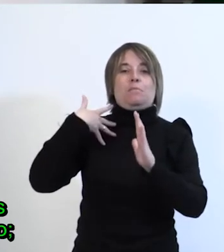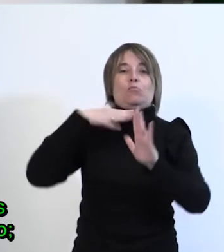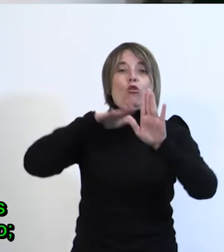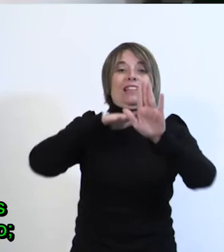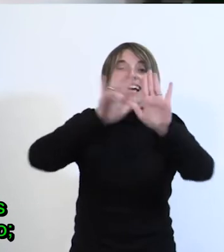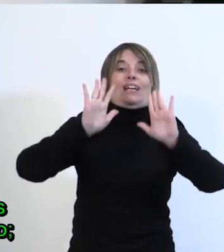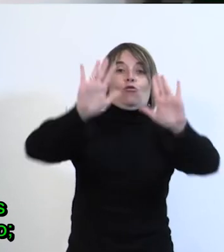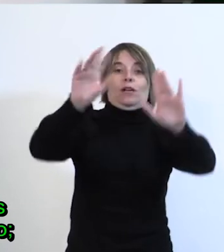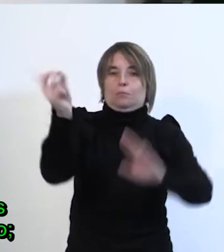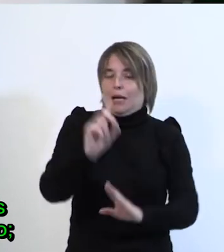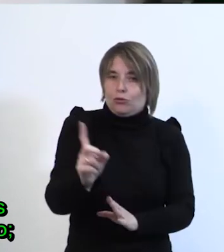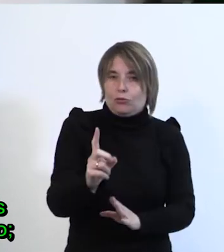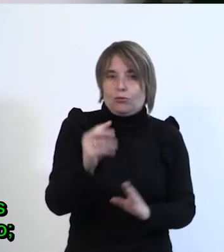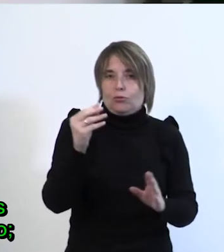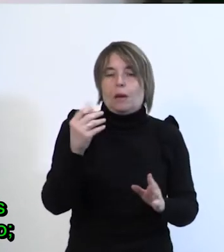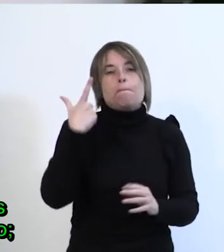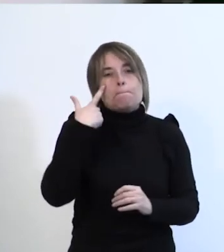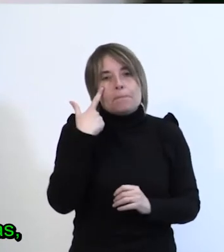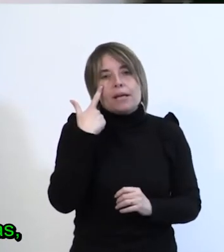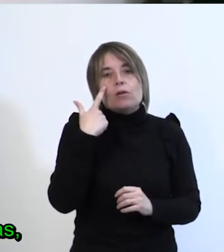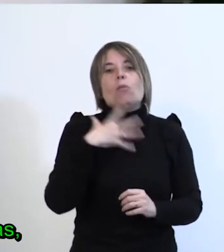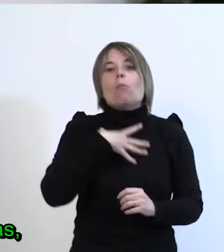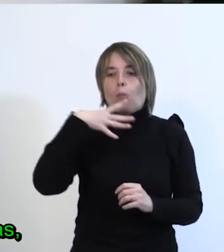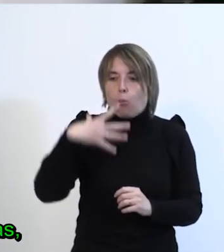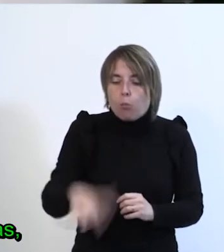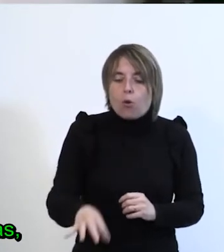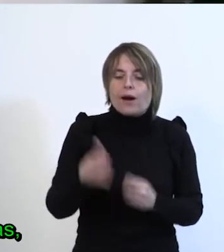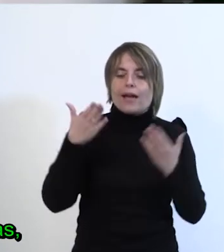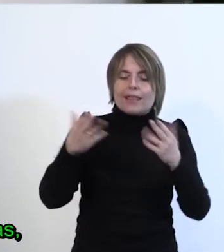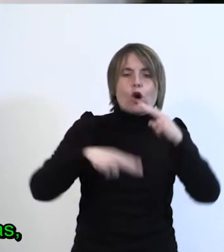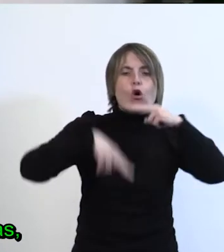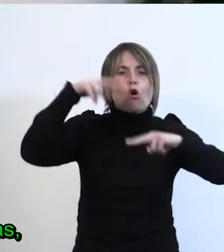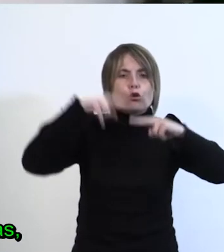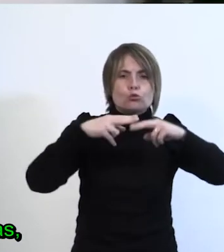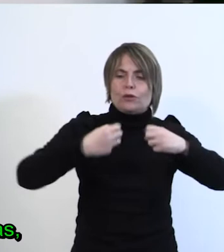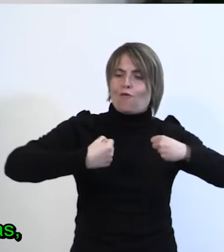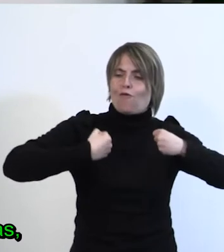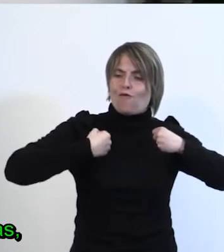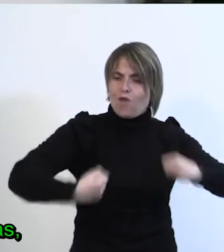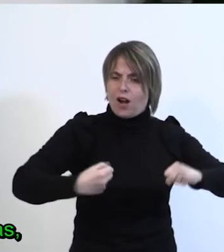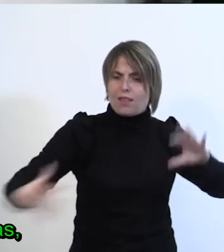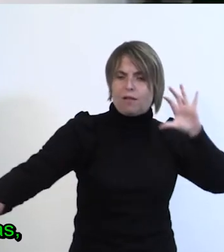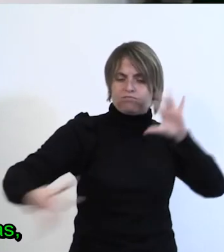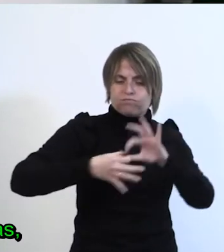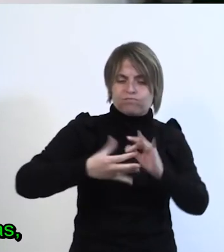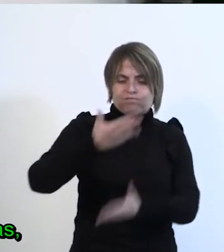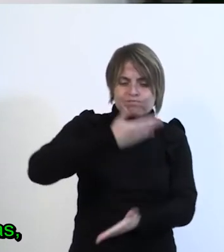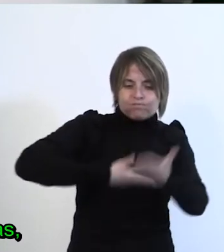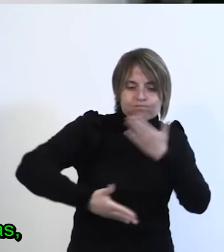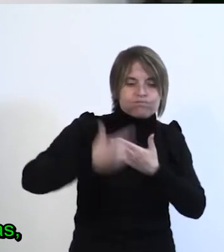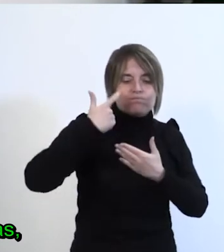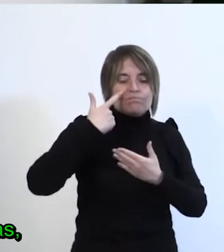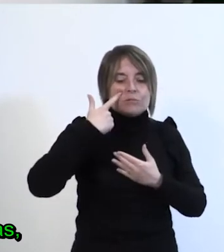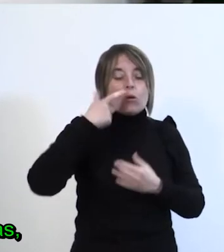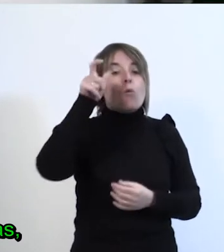con las manos. Es un absurdo, pero a que sí pueden construir una fuerza de